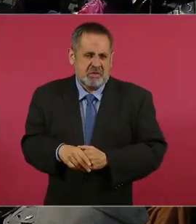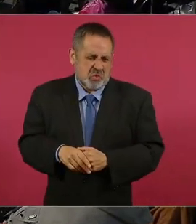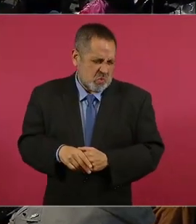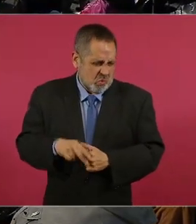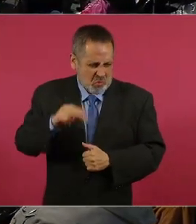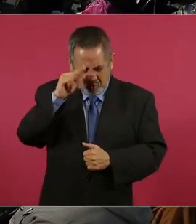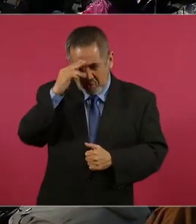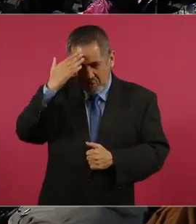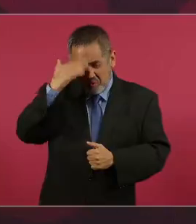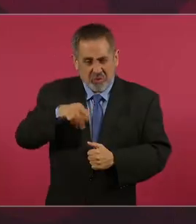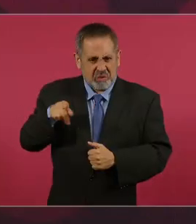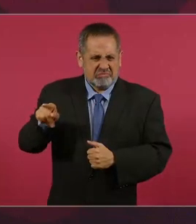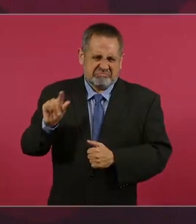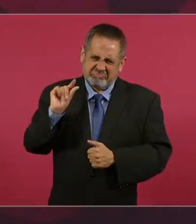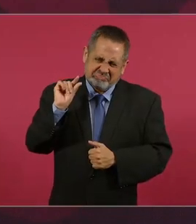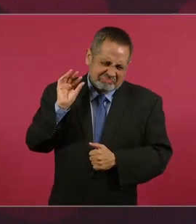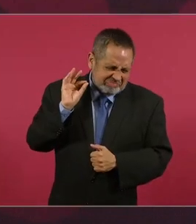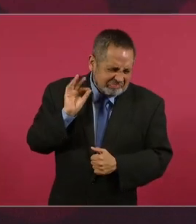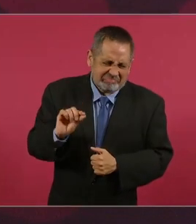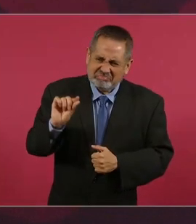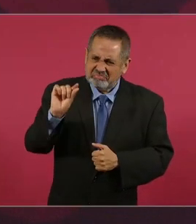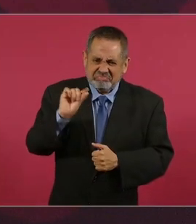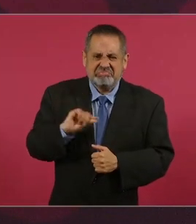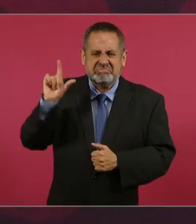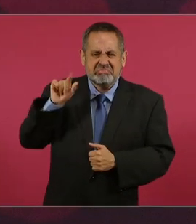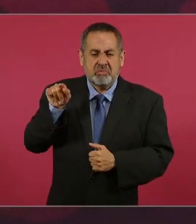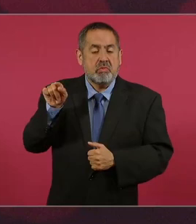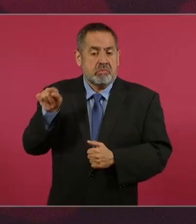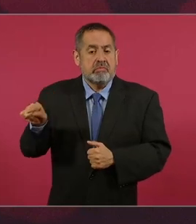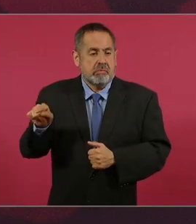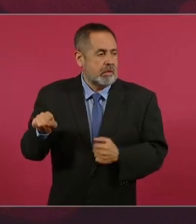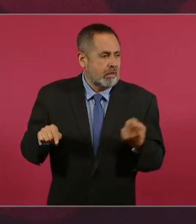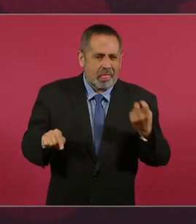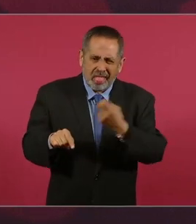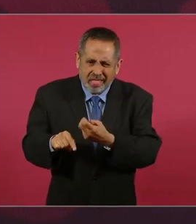intelectual de primer orden.